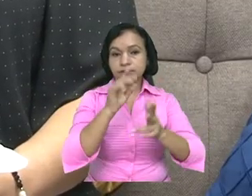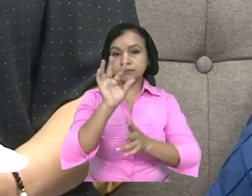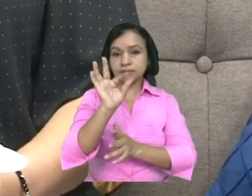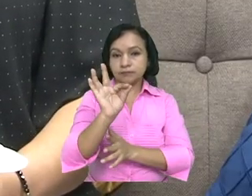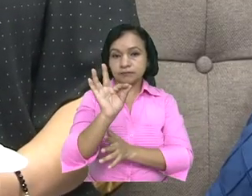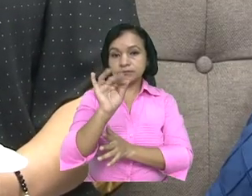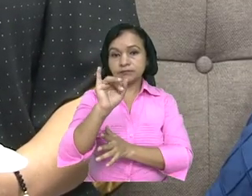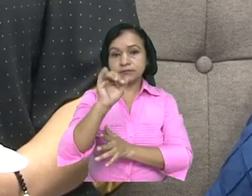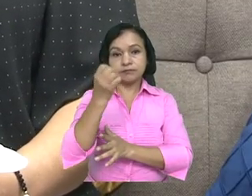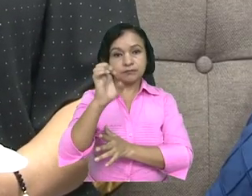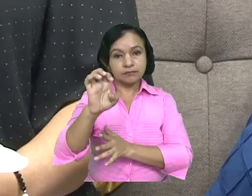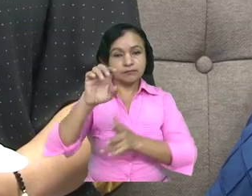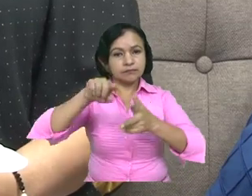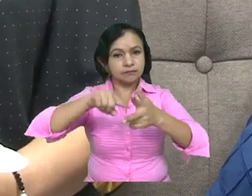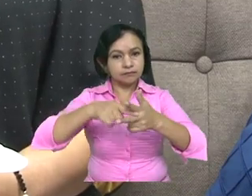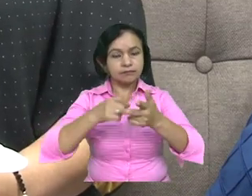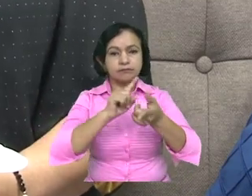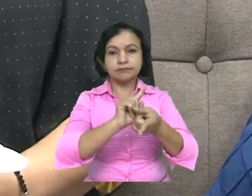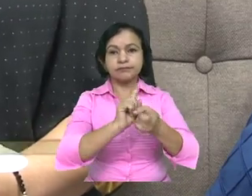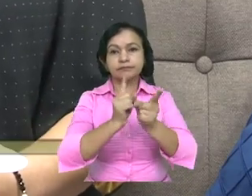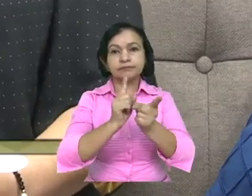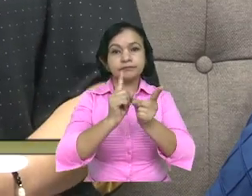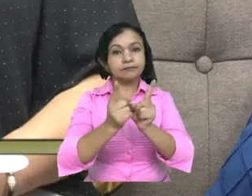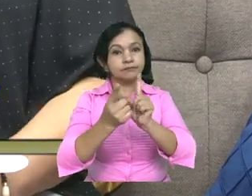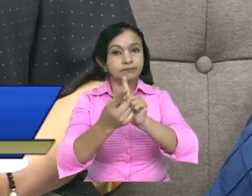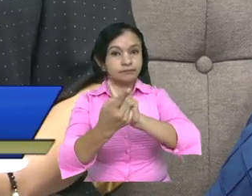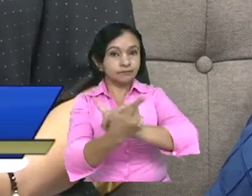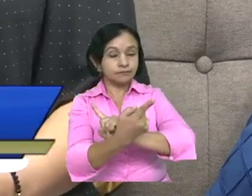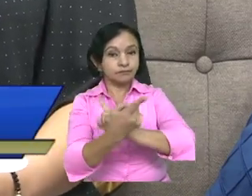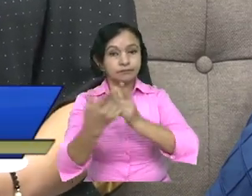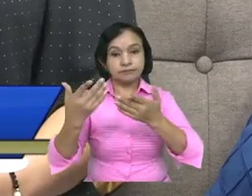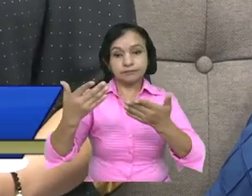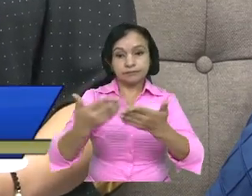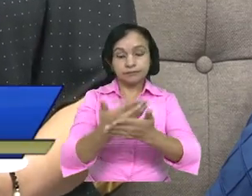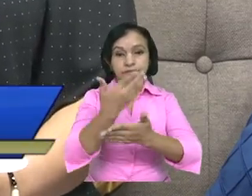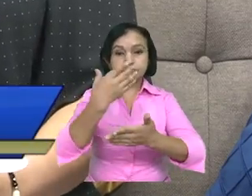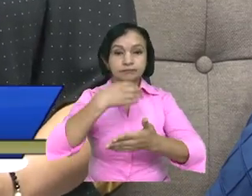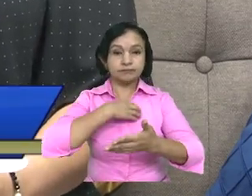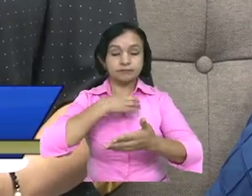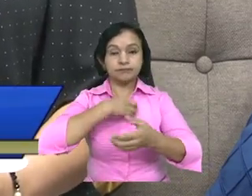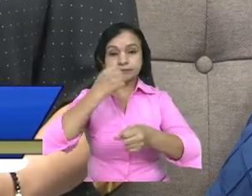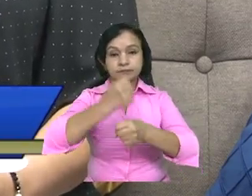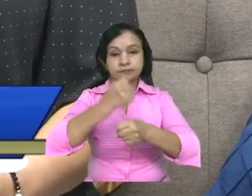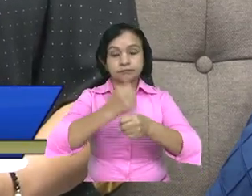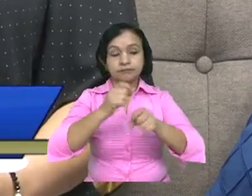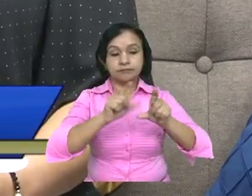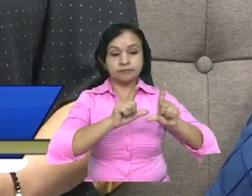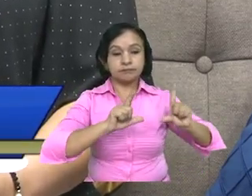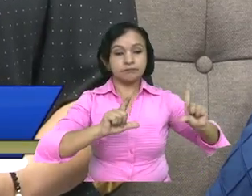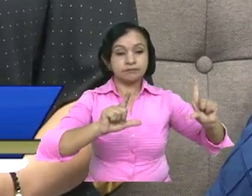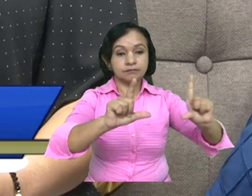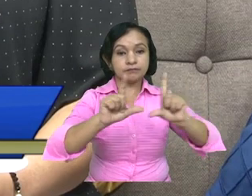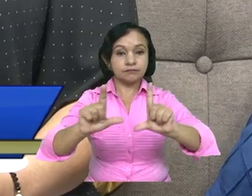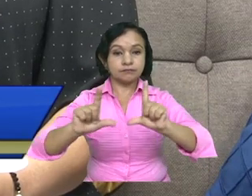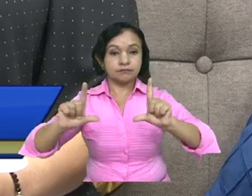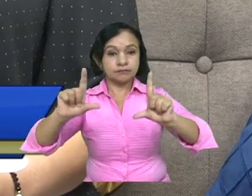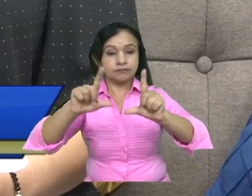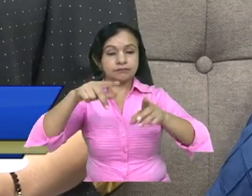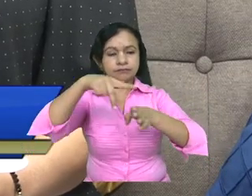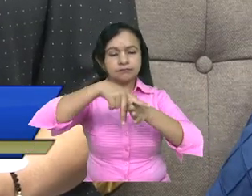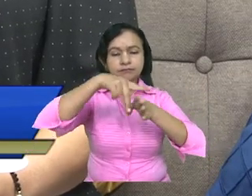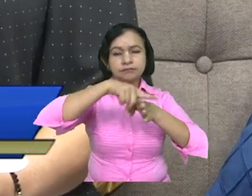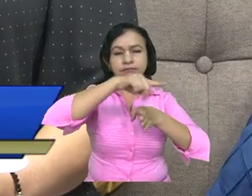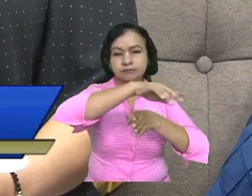el nuevo FIS ha venido transformando su actuar con las comunidades rurales, debido a que en